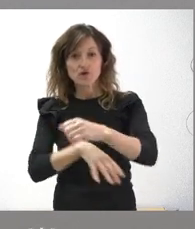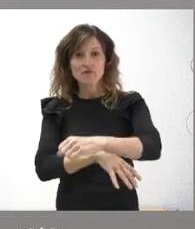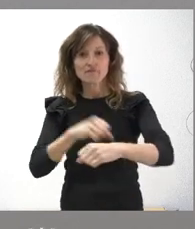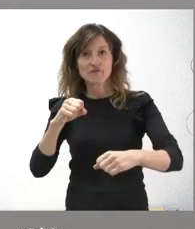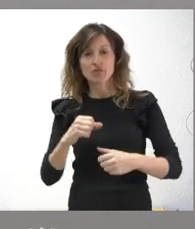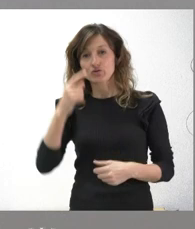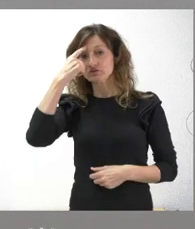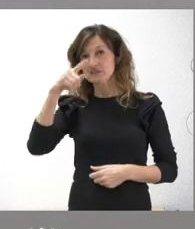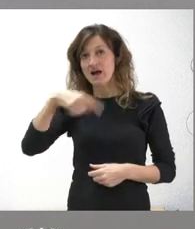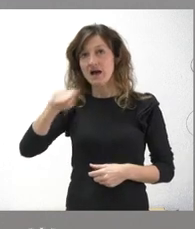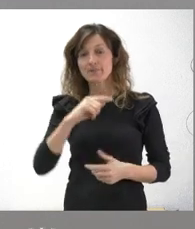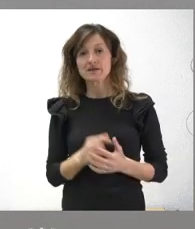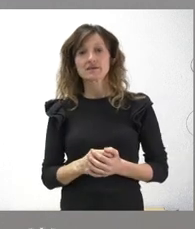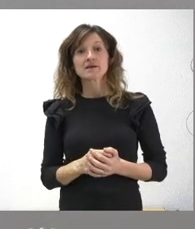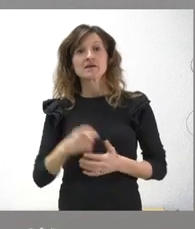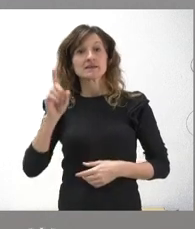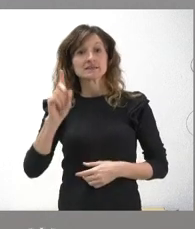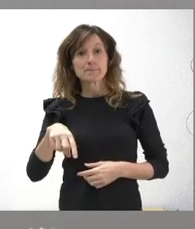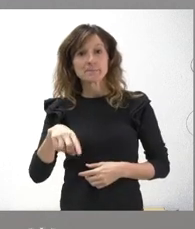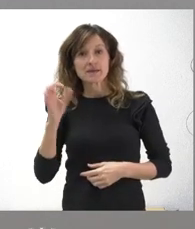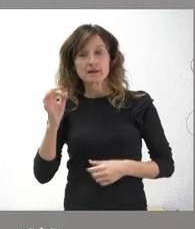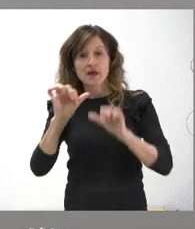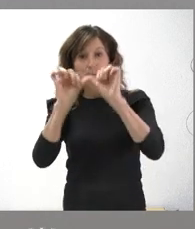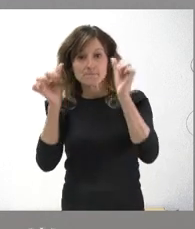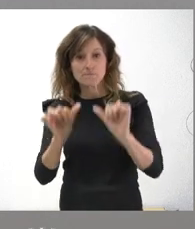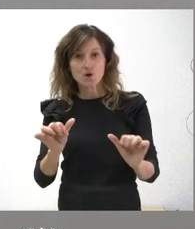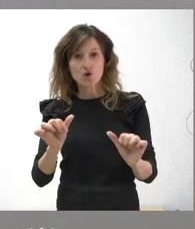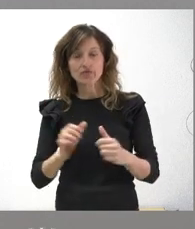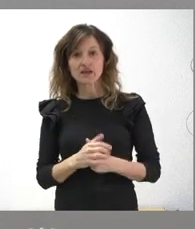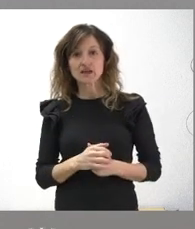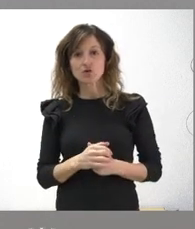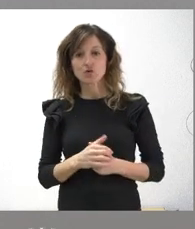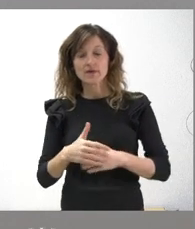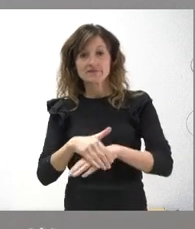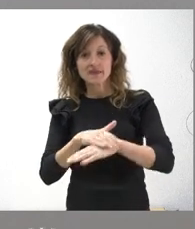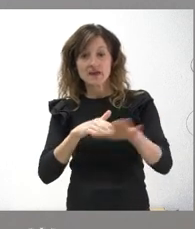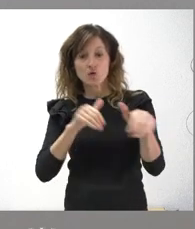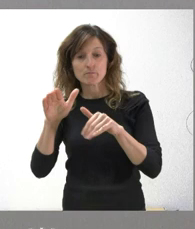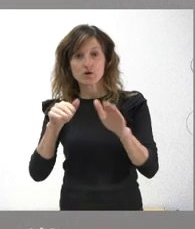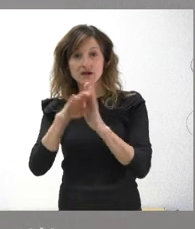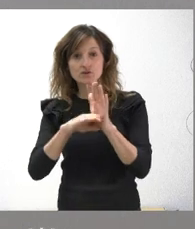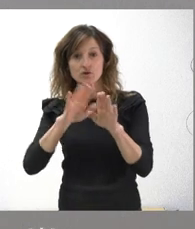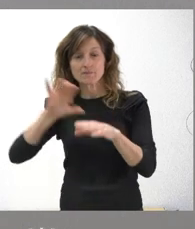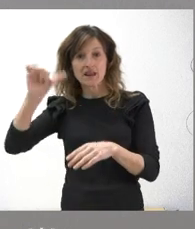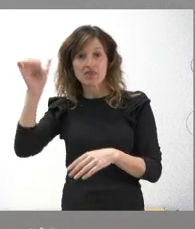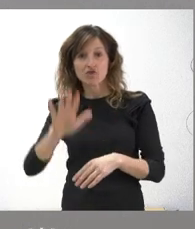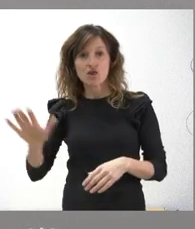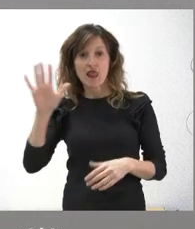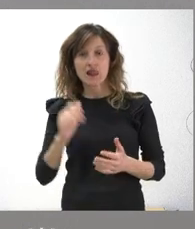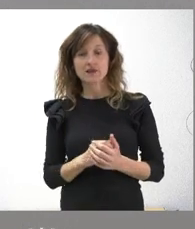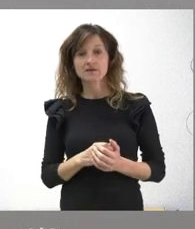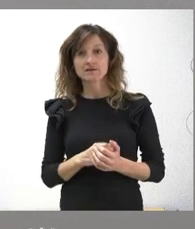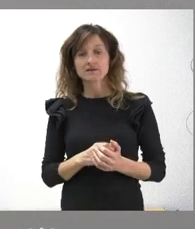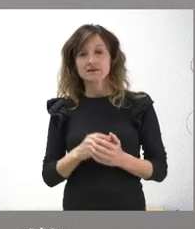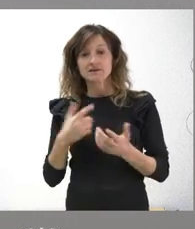ustedes saben Pero también es verdad que el modelo de bases de convocatoria es de ámbito nacional y las comunidas deas